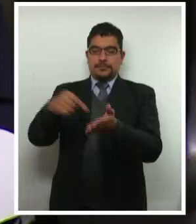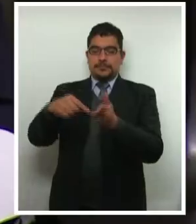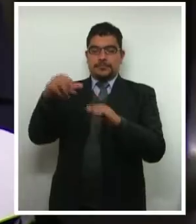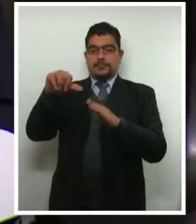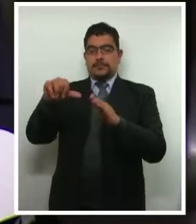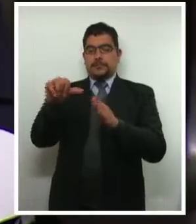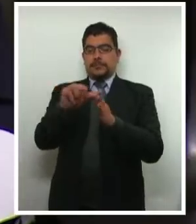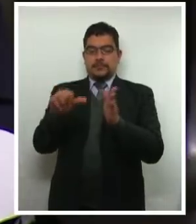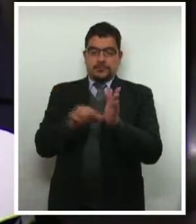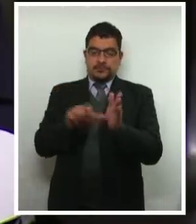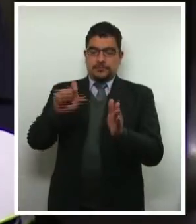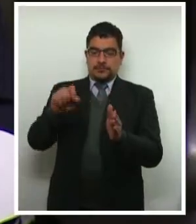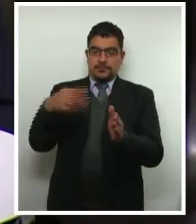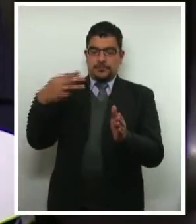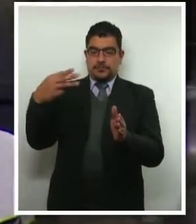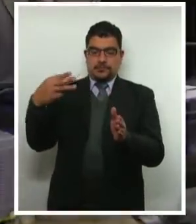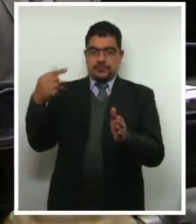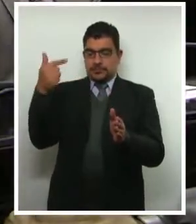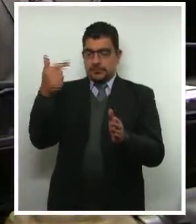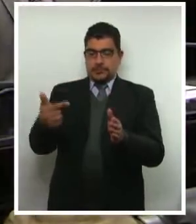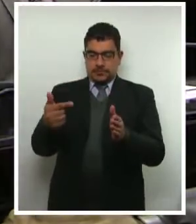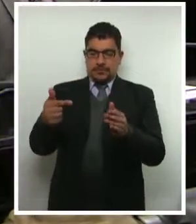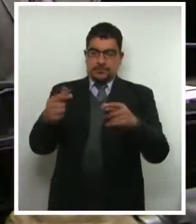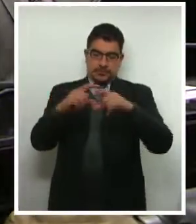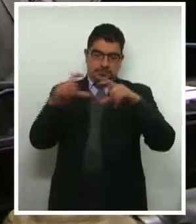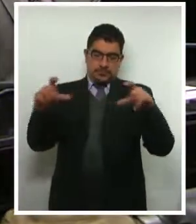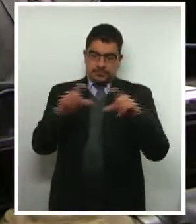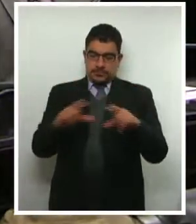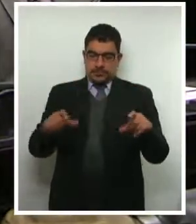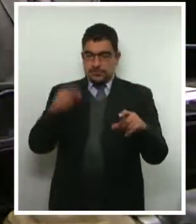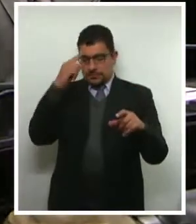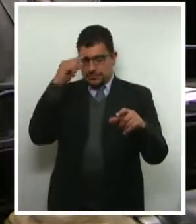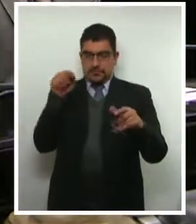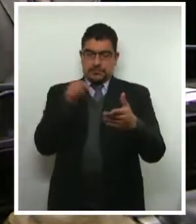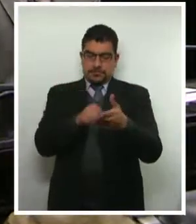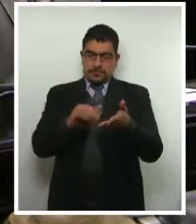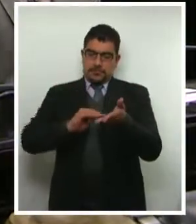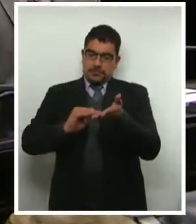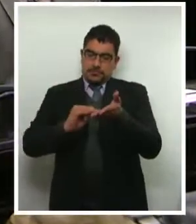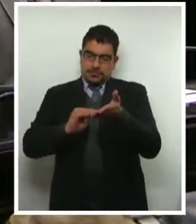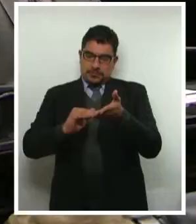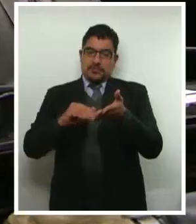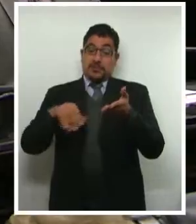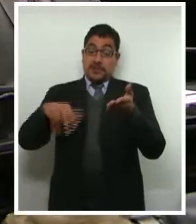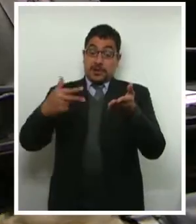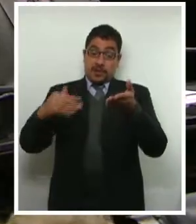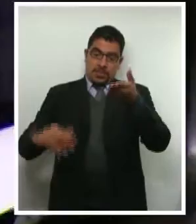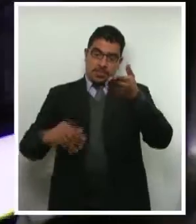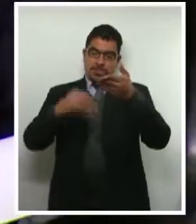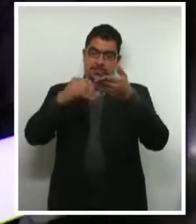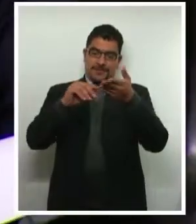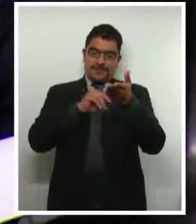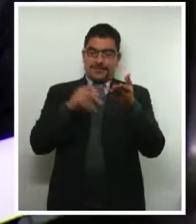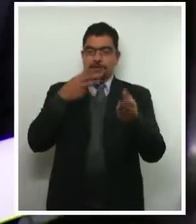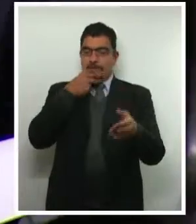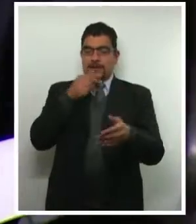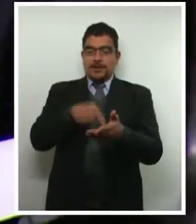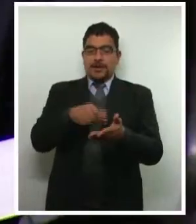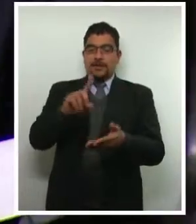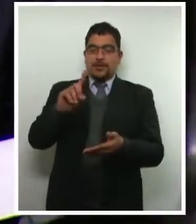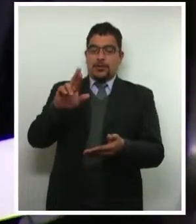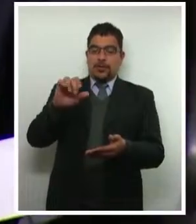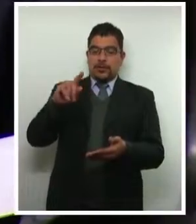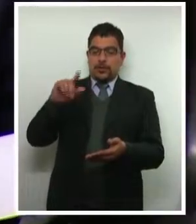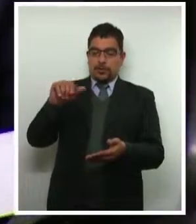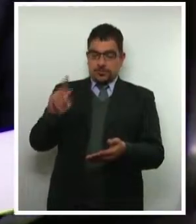el artículo 27º transitorio, con lo cual quedaría saldada la reserva del diputado Roberto López.